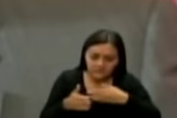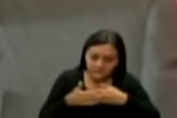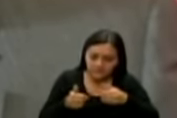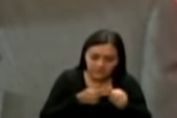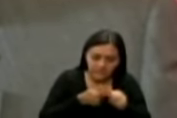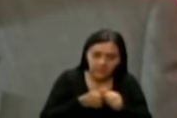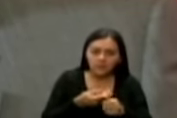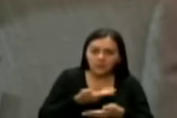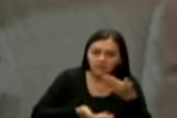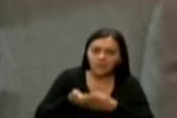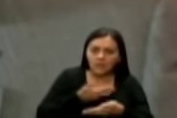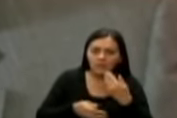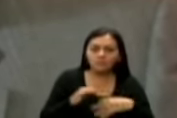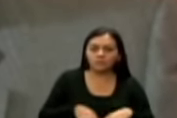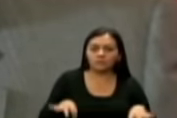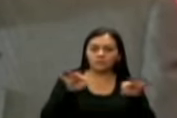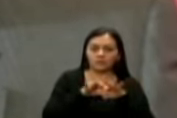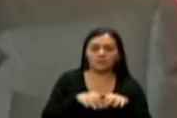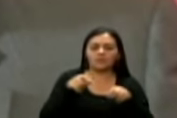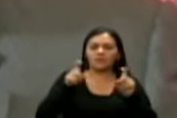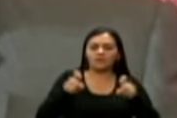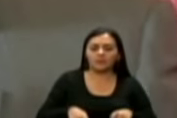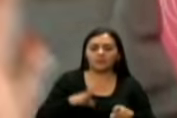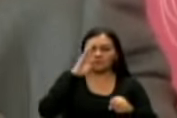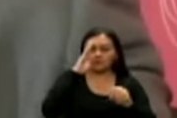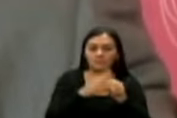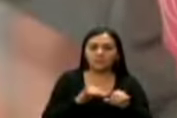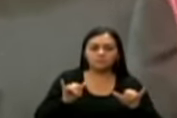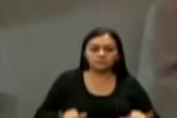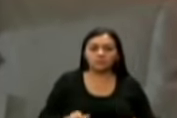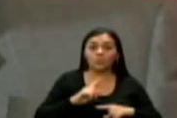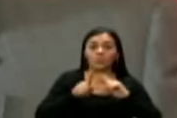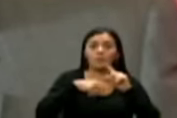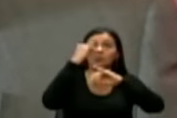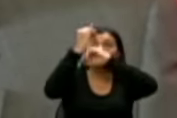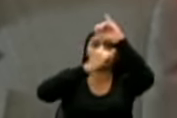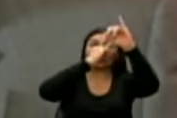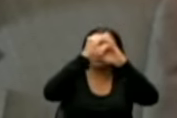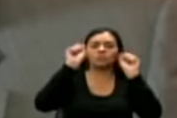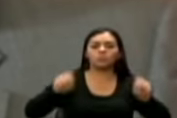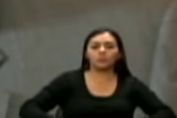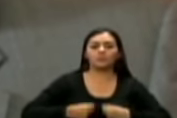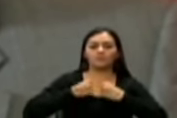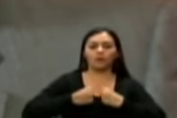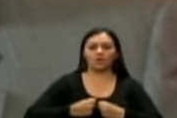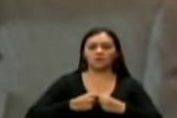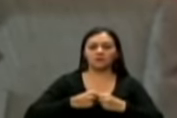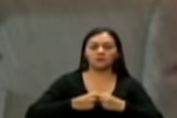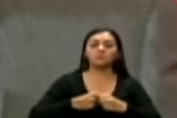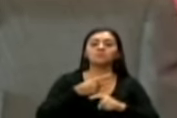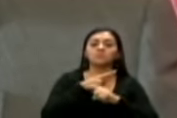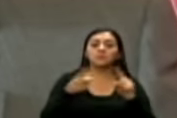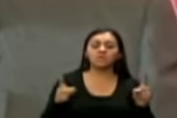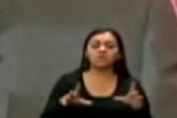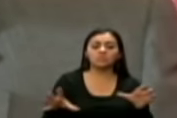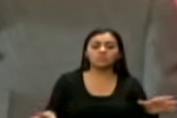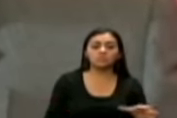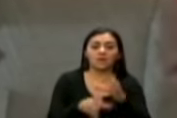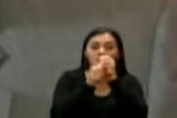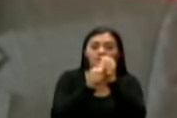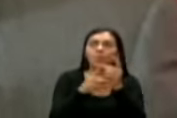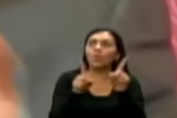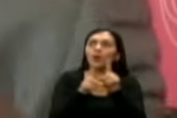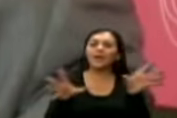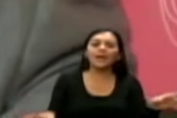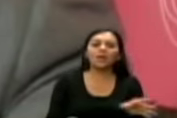intercambios sectoriales, yo creo que son determinantes para resistir incluso a la crisis internacional. Y en tercer lugar, resgate el papel del Estado, ¿no?